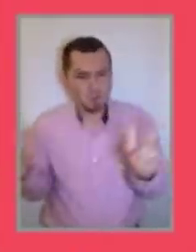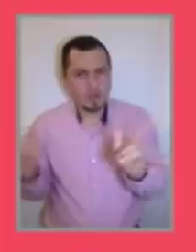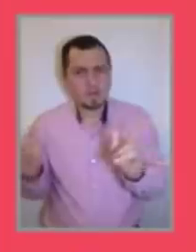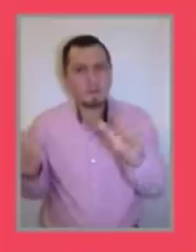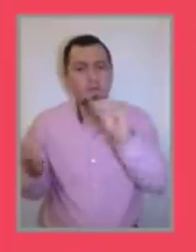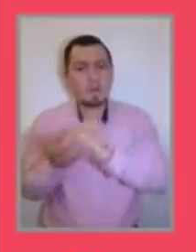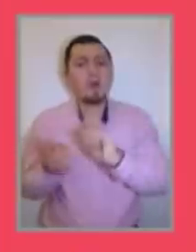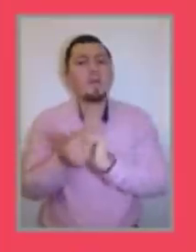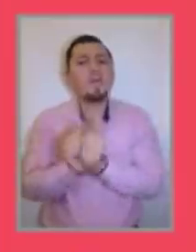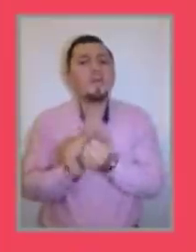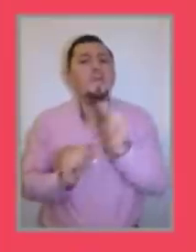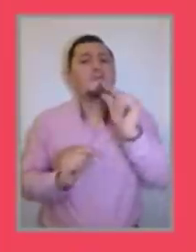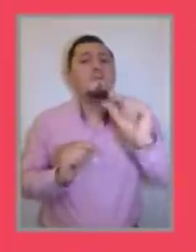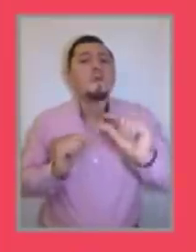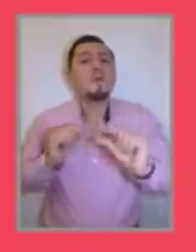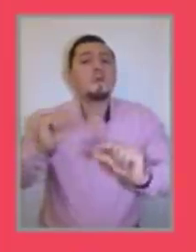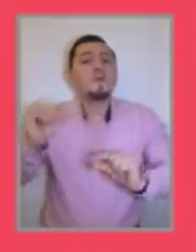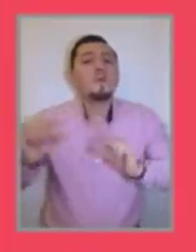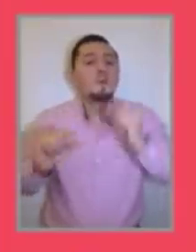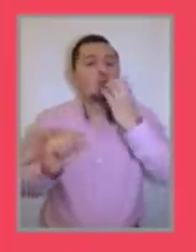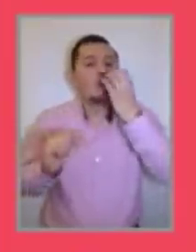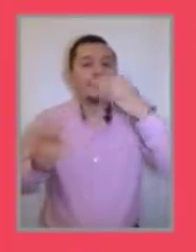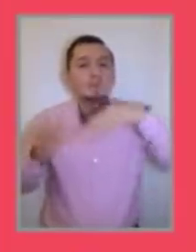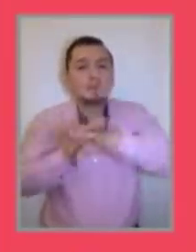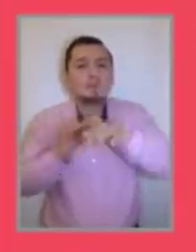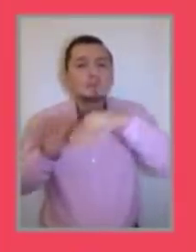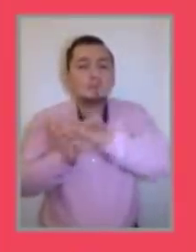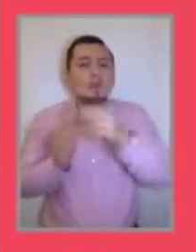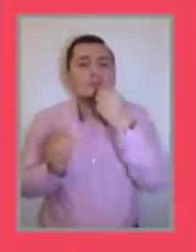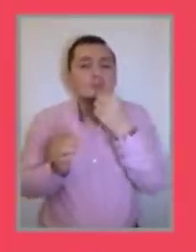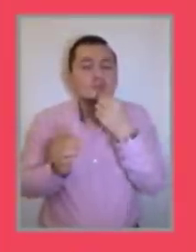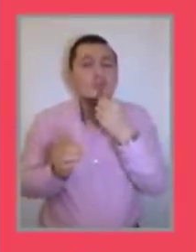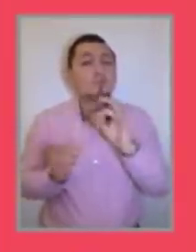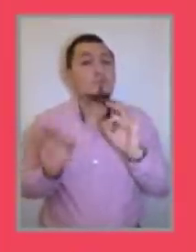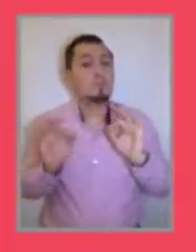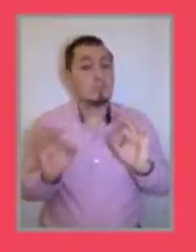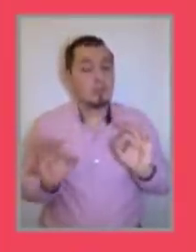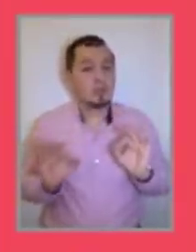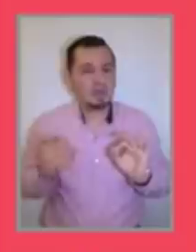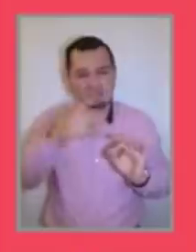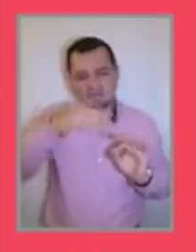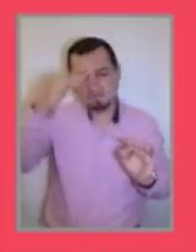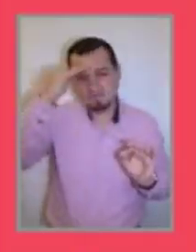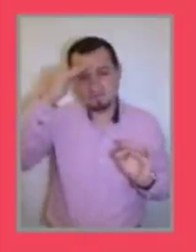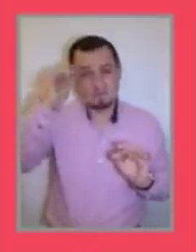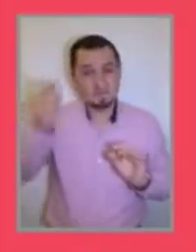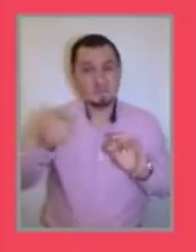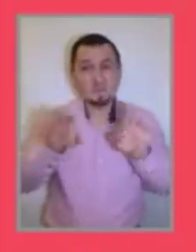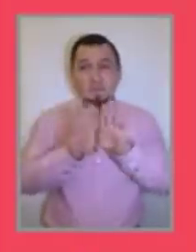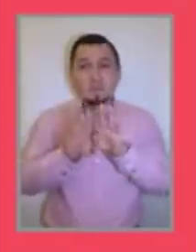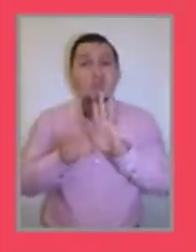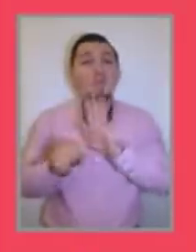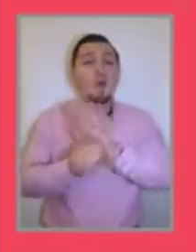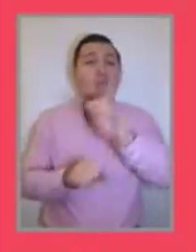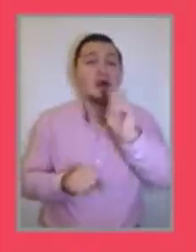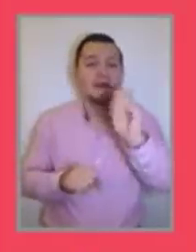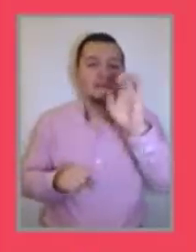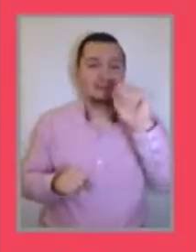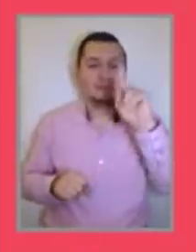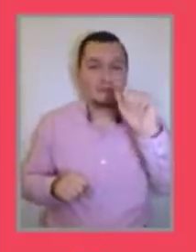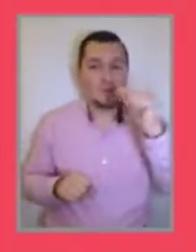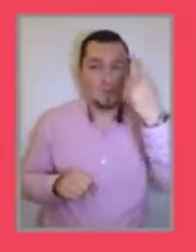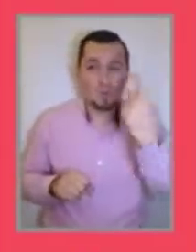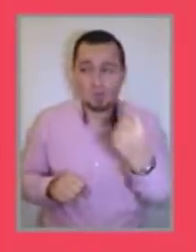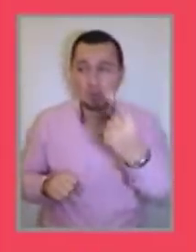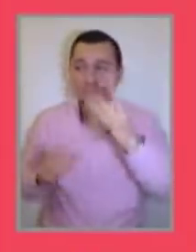a poco, permitiéndonos tener algún contacto con los niños. Va funcionando muy bien. Aquí tienen en pantalla en qué consiste la etapa 1. Esa está